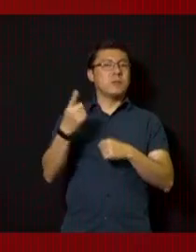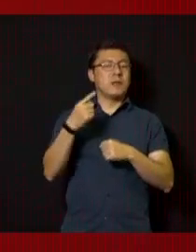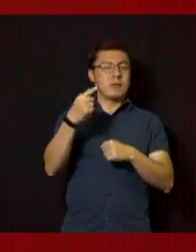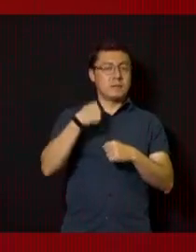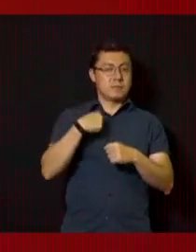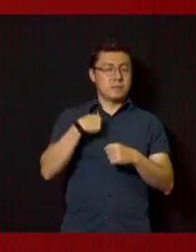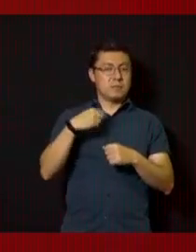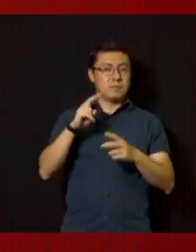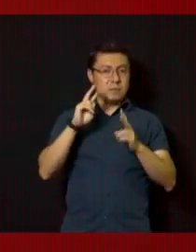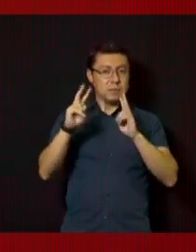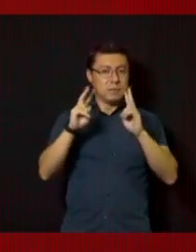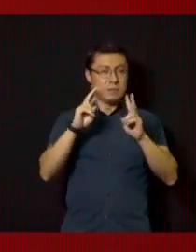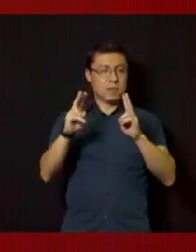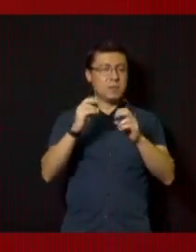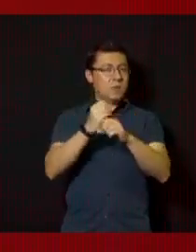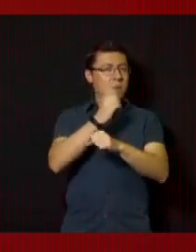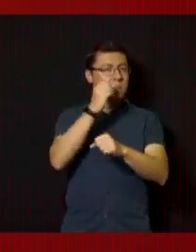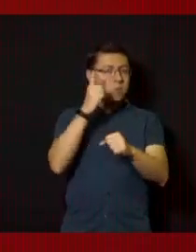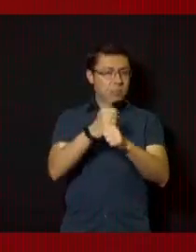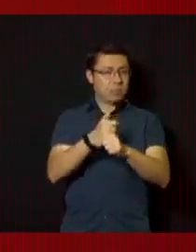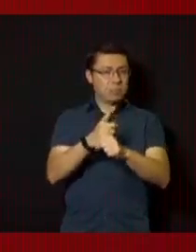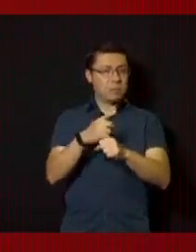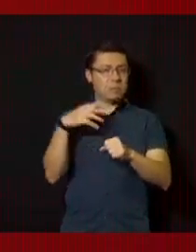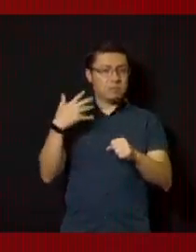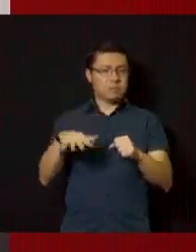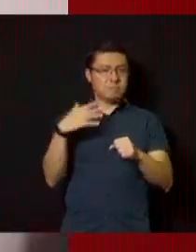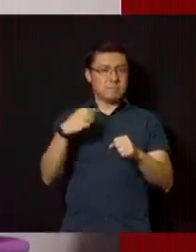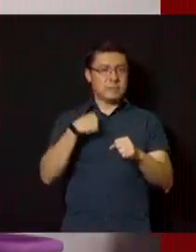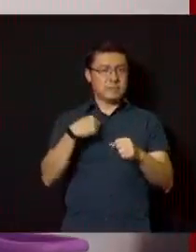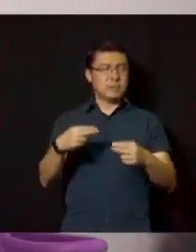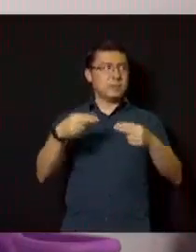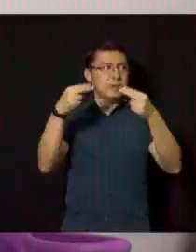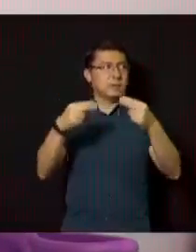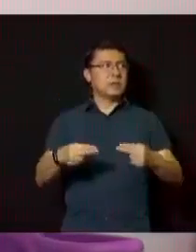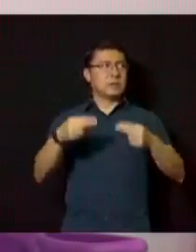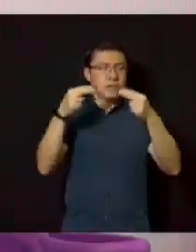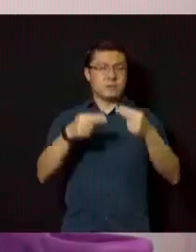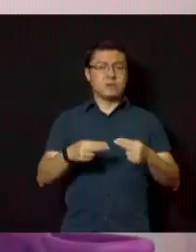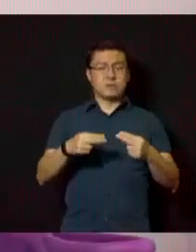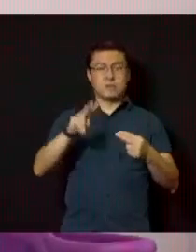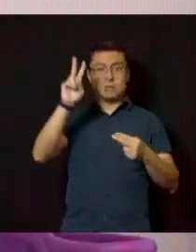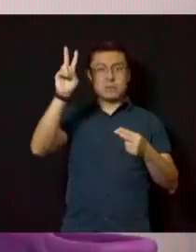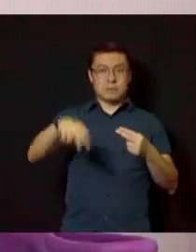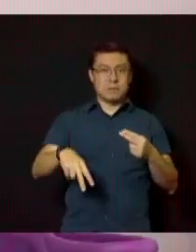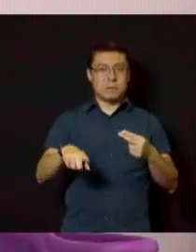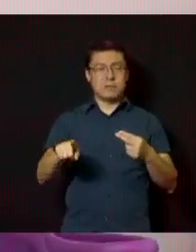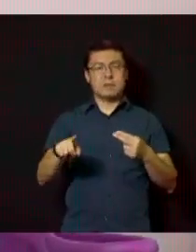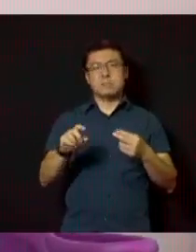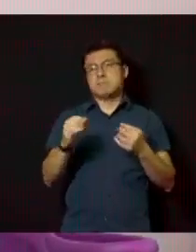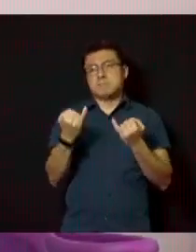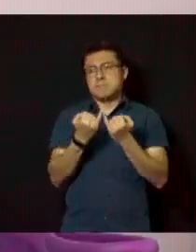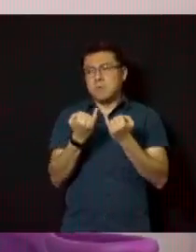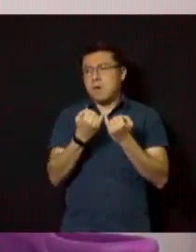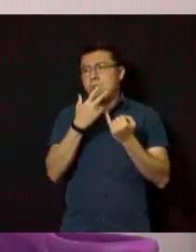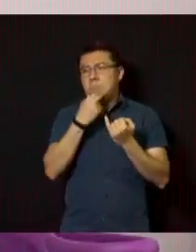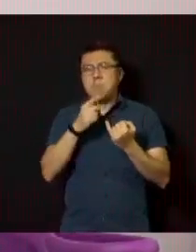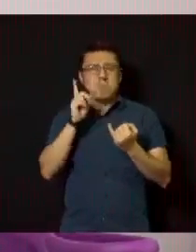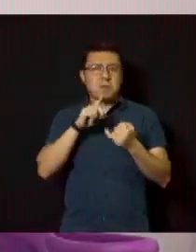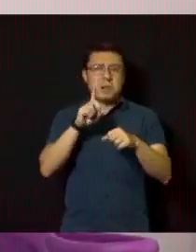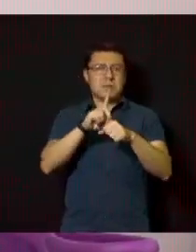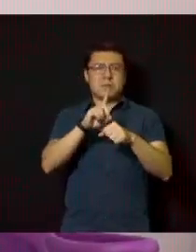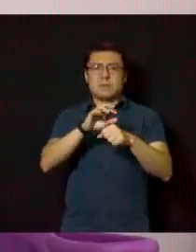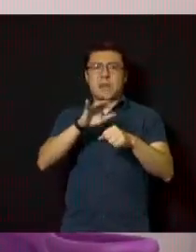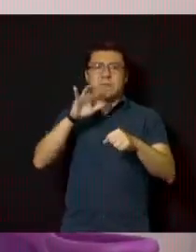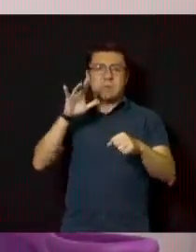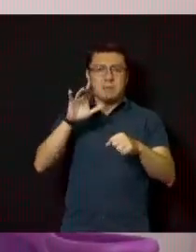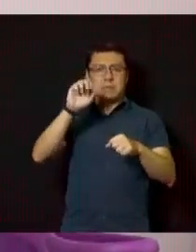como una gran oportunidad y la promovemos muchísimo como un gran negocio. Yo tengo la convicción de que una mujer o un caballero se puede hacer diamante solamente con